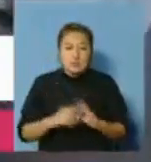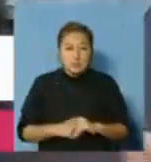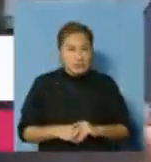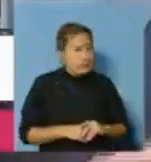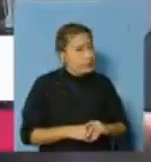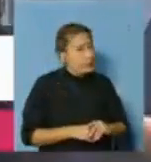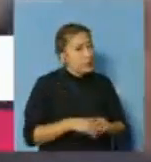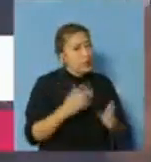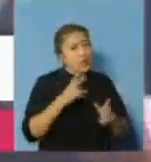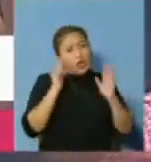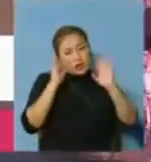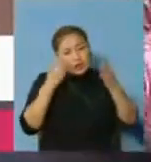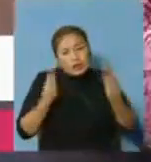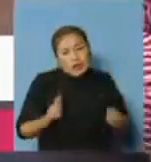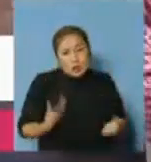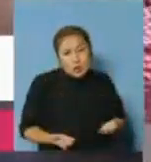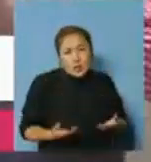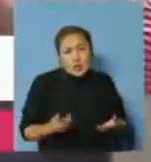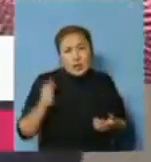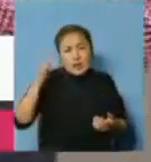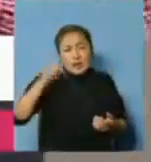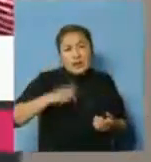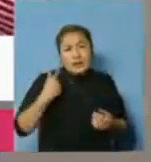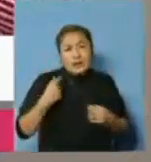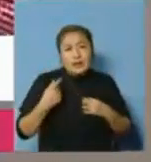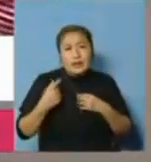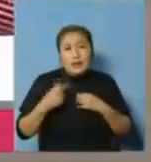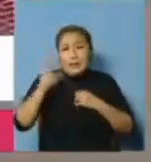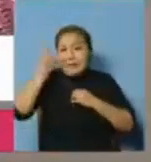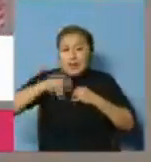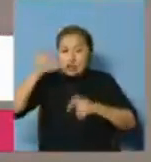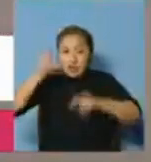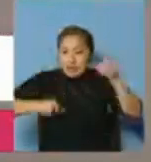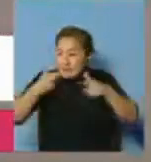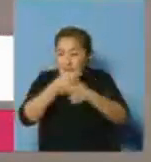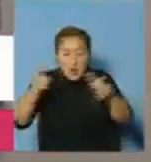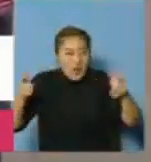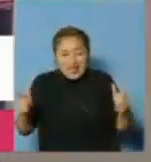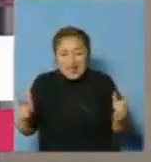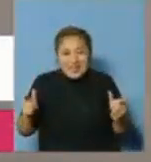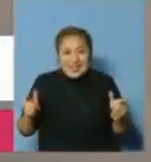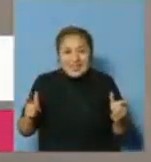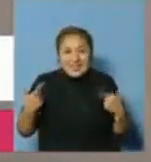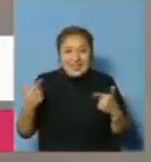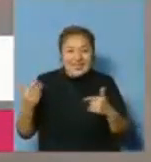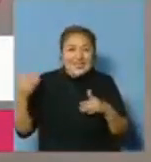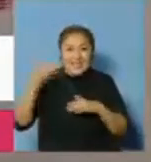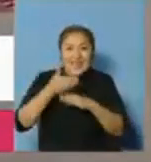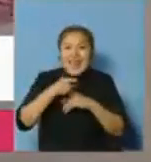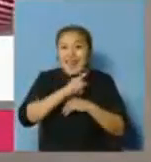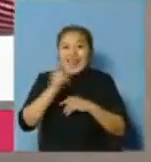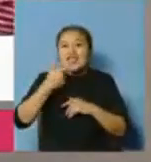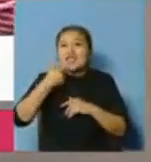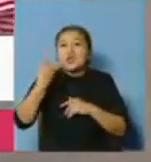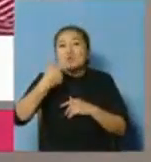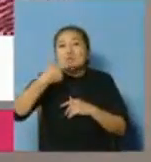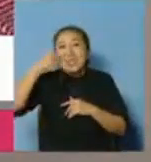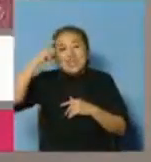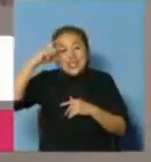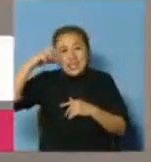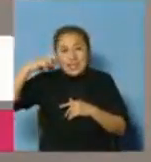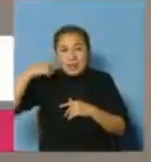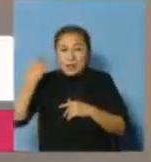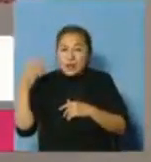lo que nos llama la atención es que no hay gente no hay gente en la sede central de la susepu